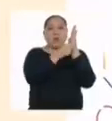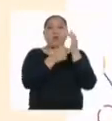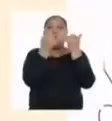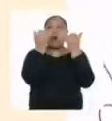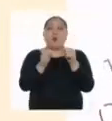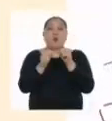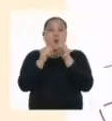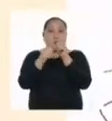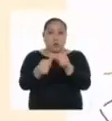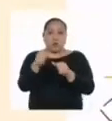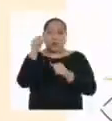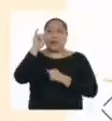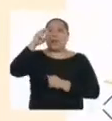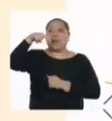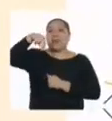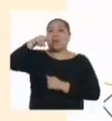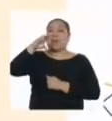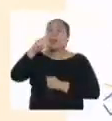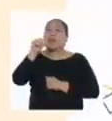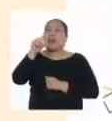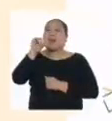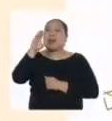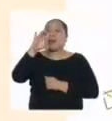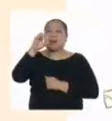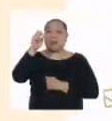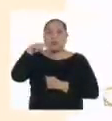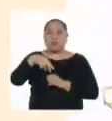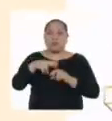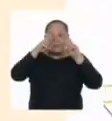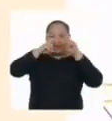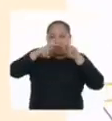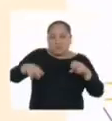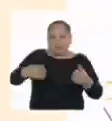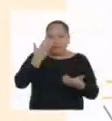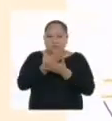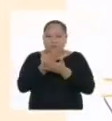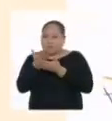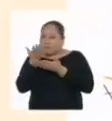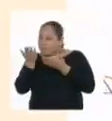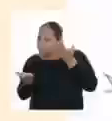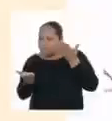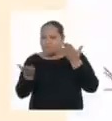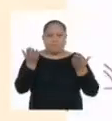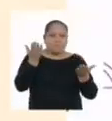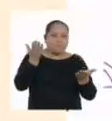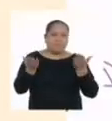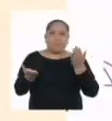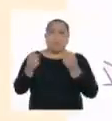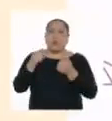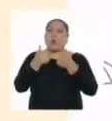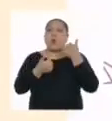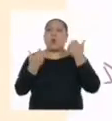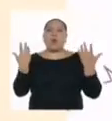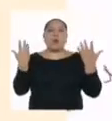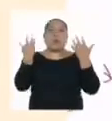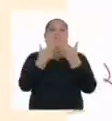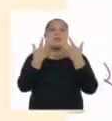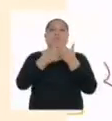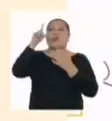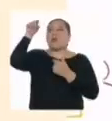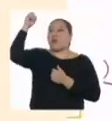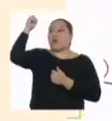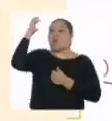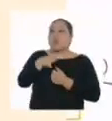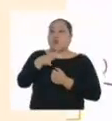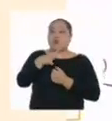con la indagación. Para ello vamos a realizar mediciones y comparaciones sobre la relación de la luz